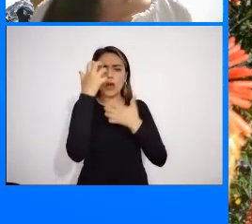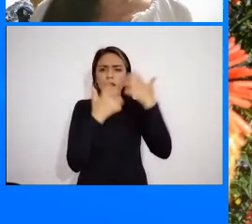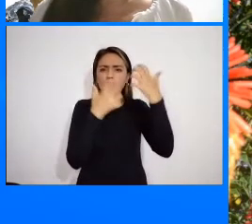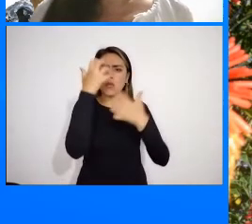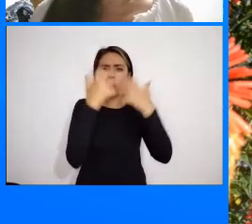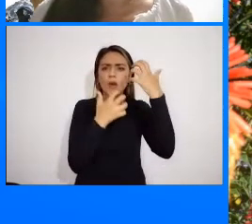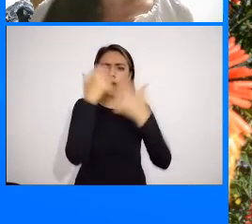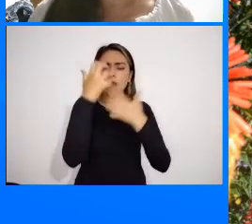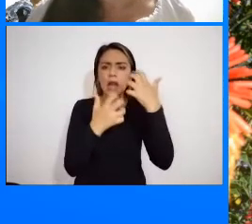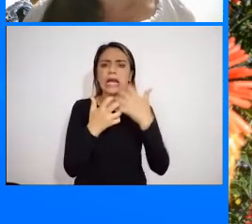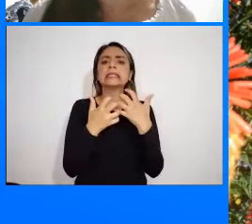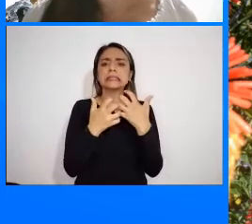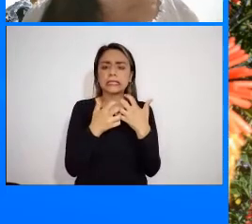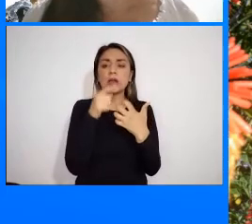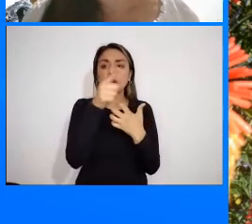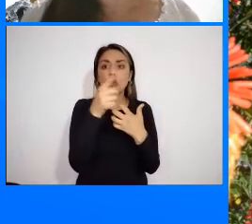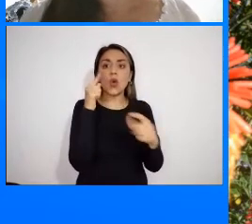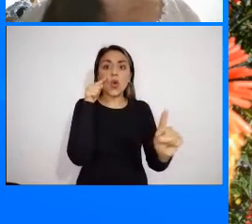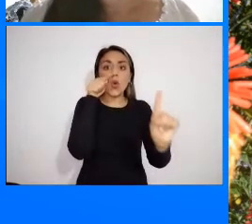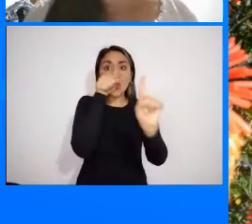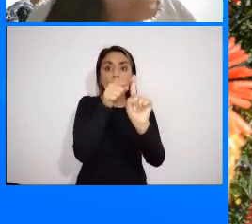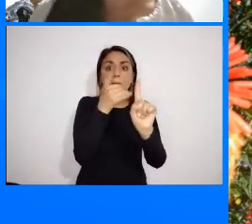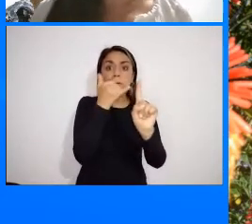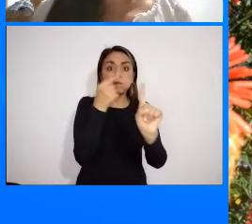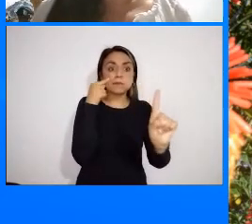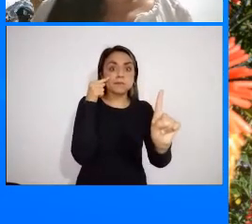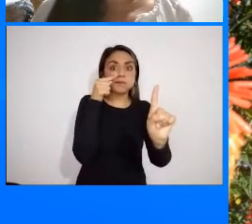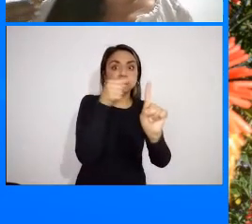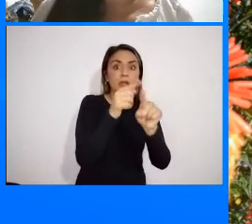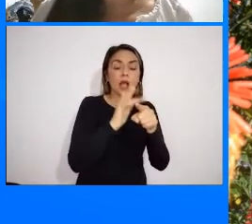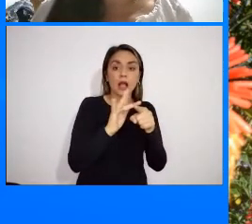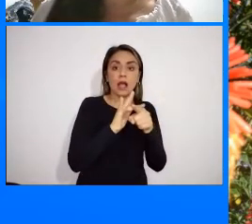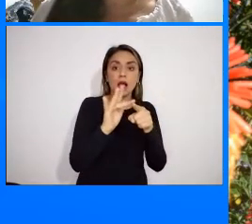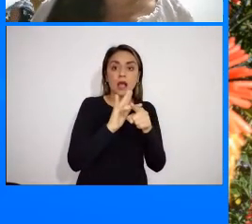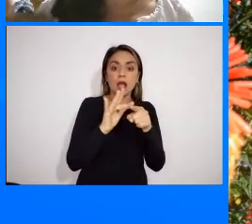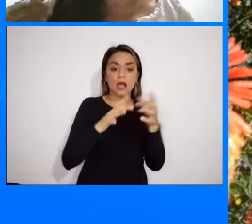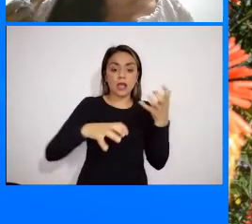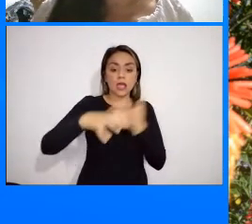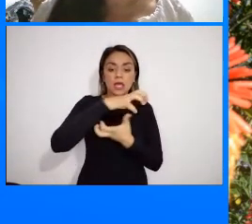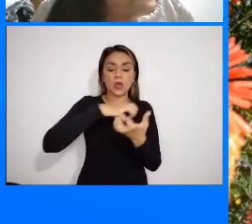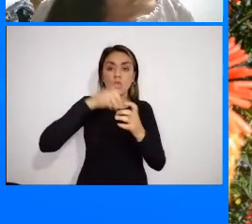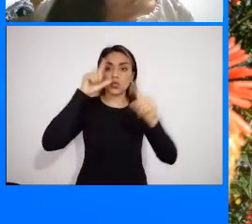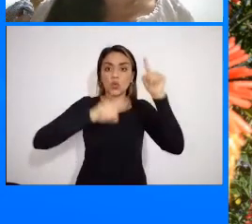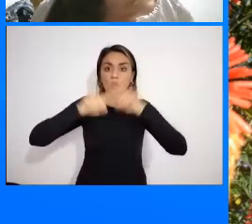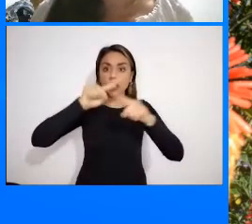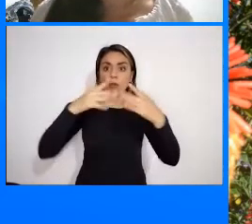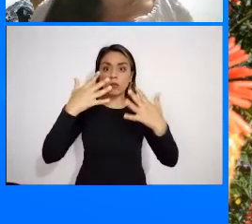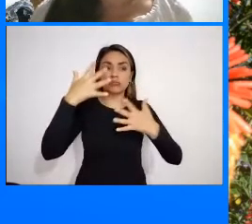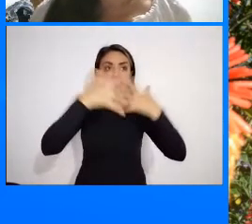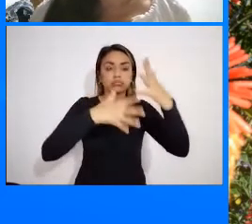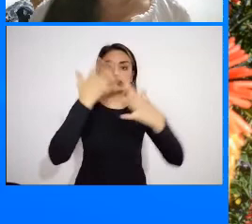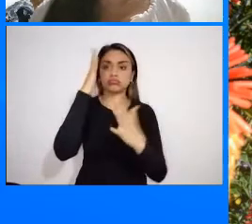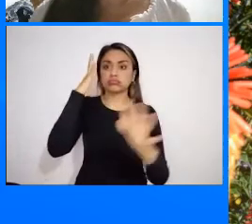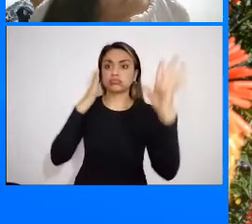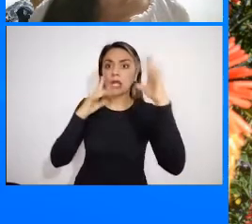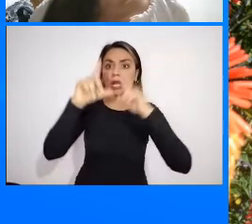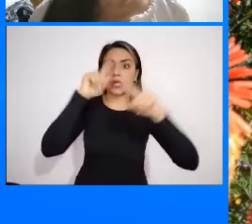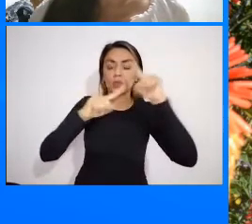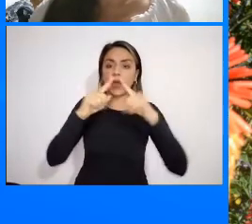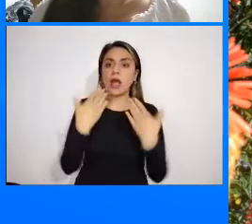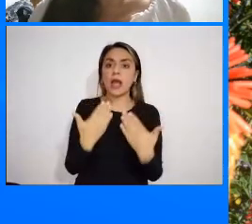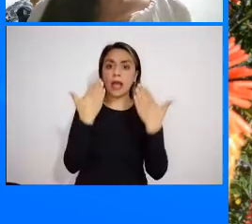si con esos objetivos que se han puesto en marcha a la luz del ecoturismo realmente las cosas se están haciendo